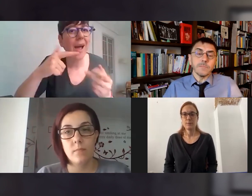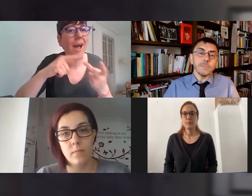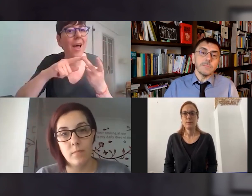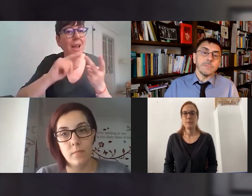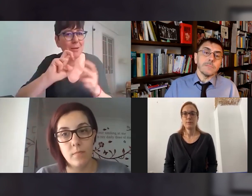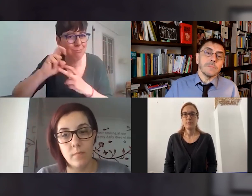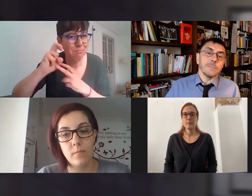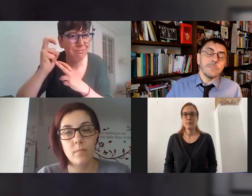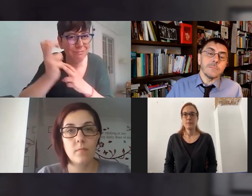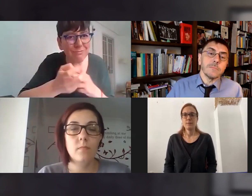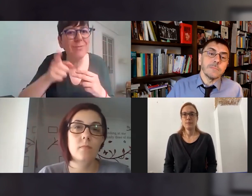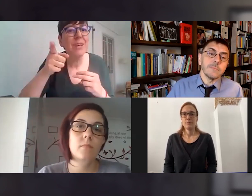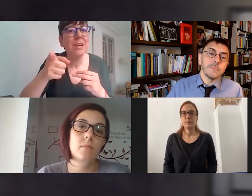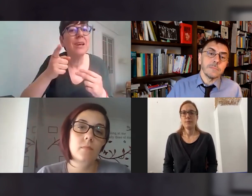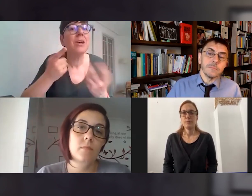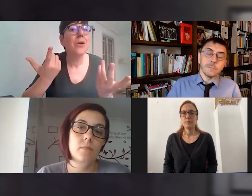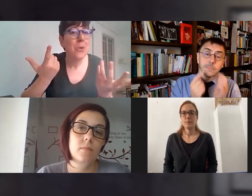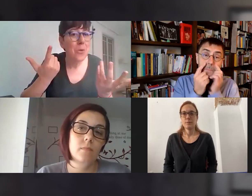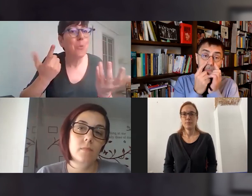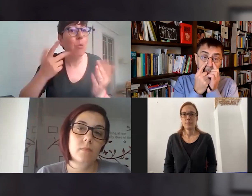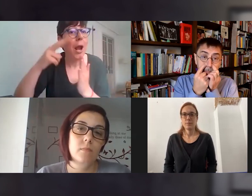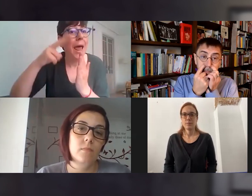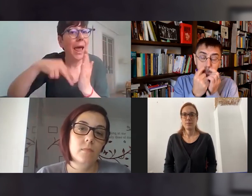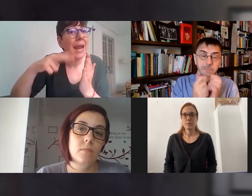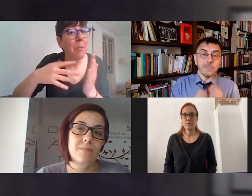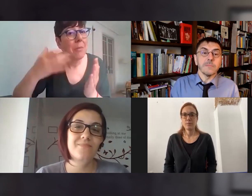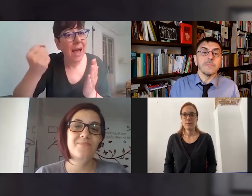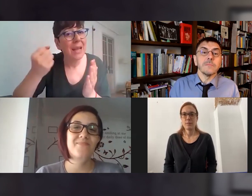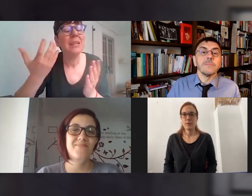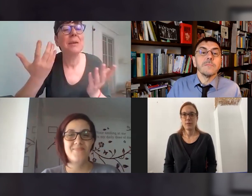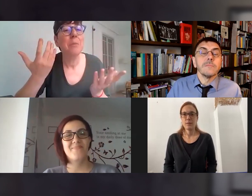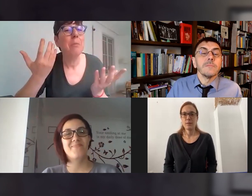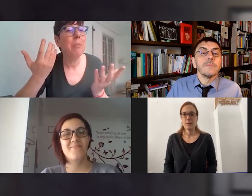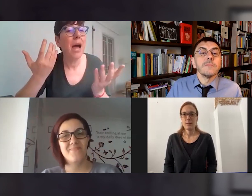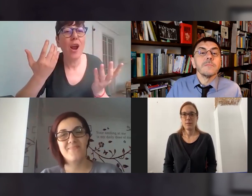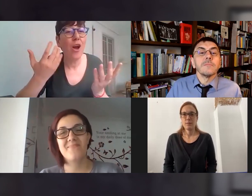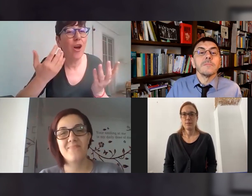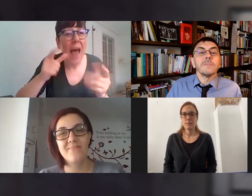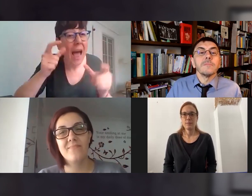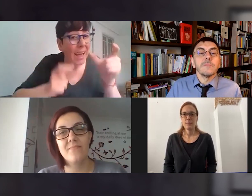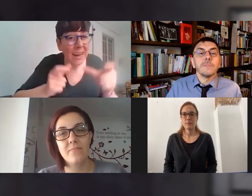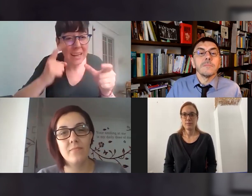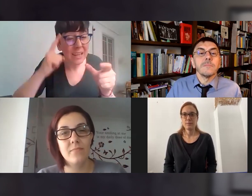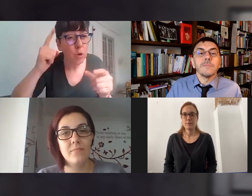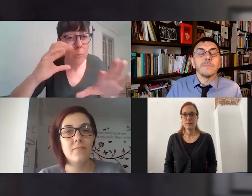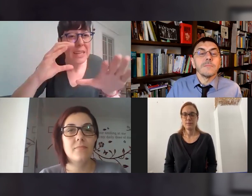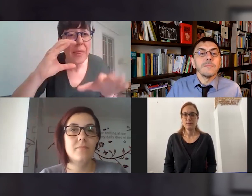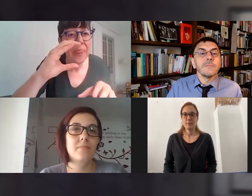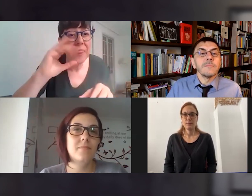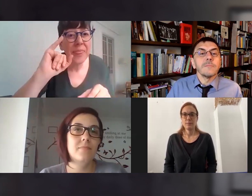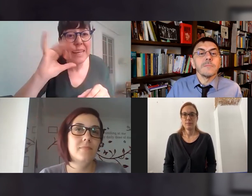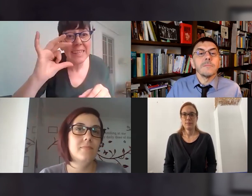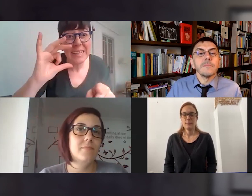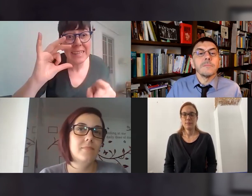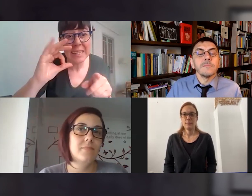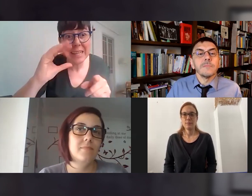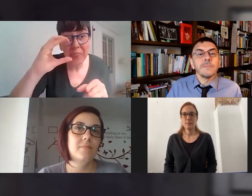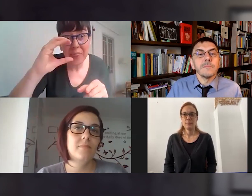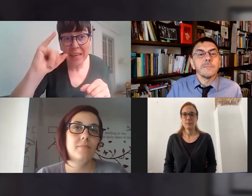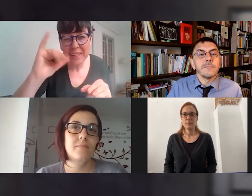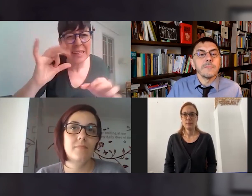importante estar ahí con el NEGA, con otras compañeras, y ahí se puede leer más. Pero yo creo